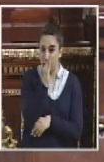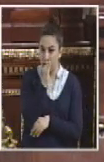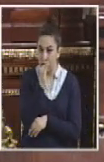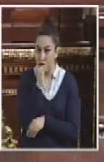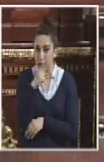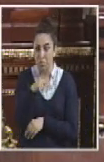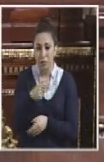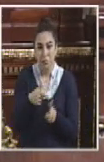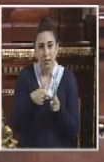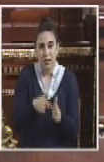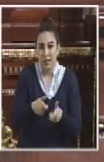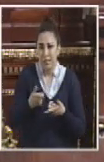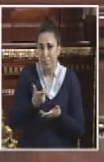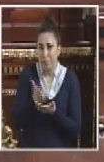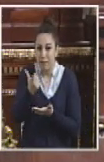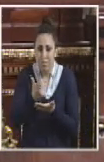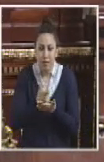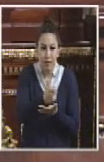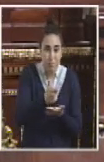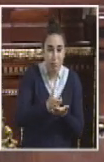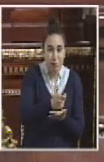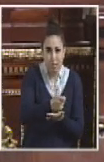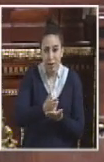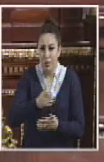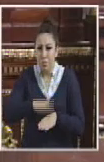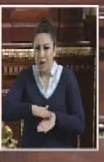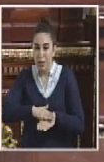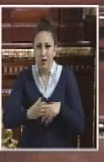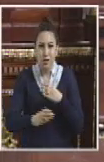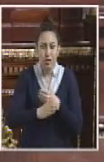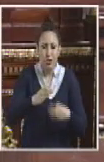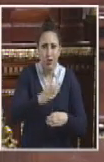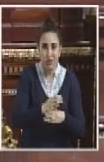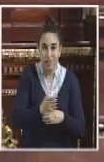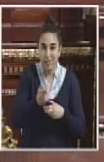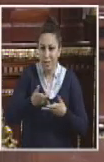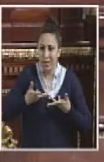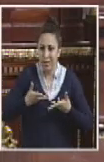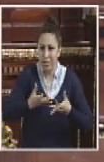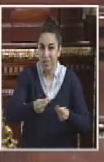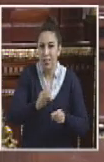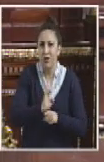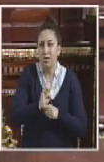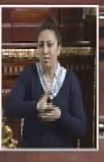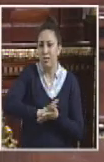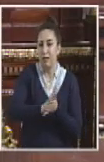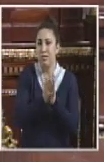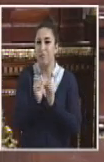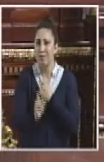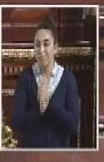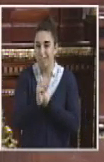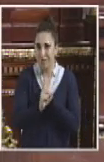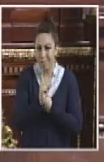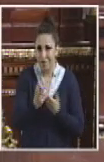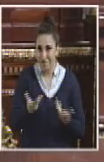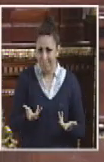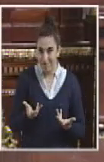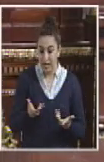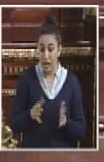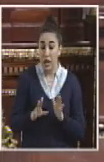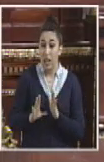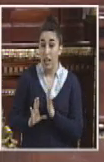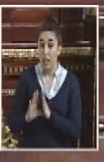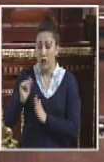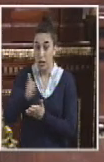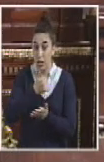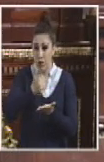generando gastos, lo que los enfrenta a una situación de vulnerabilidad. La Constitución